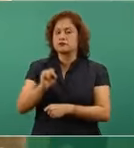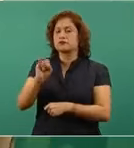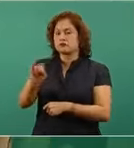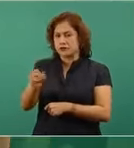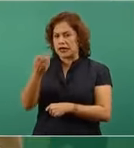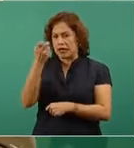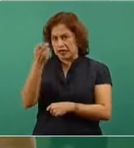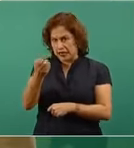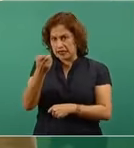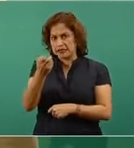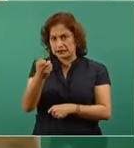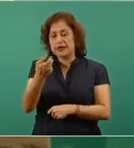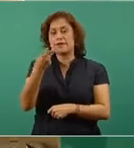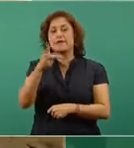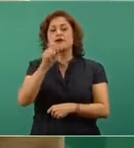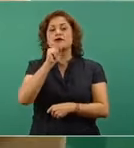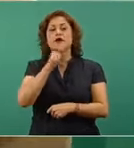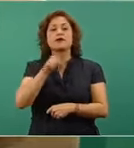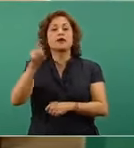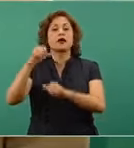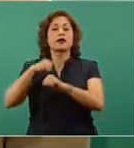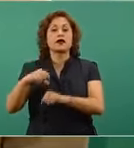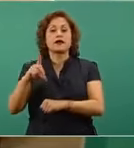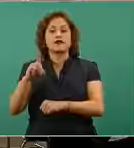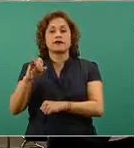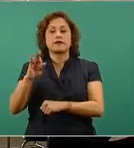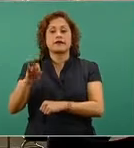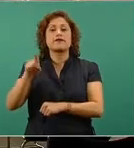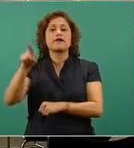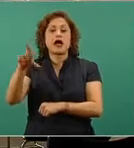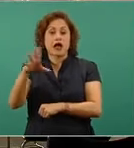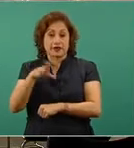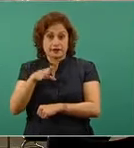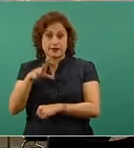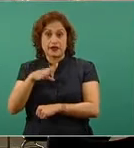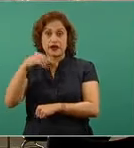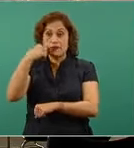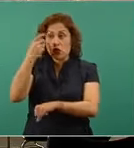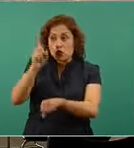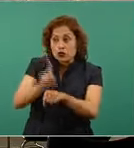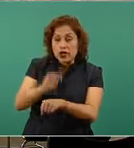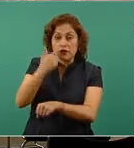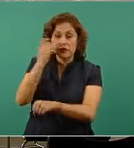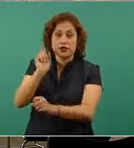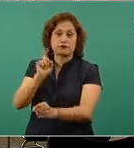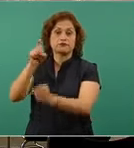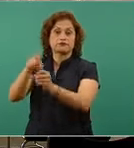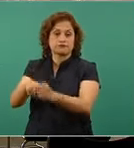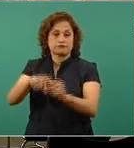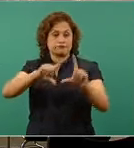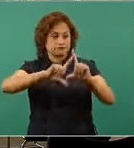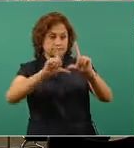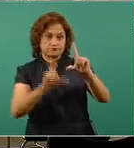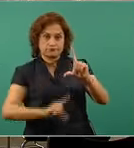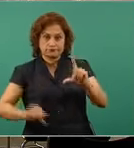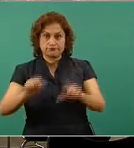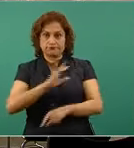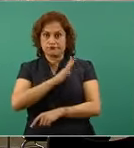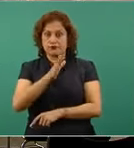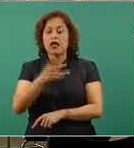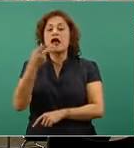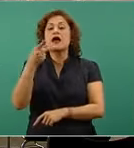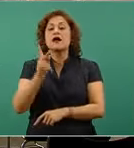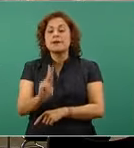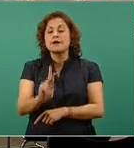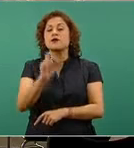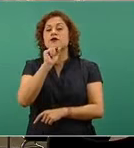formas. Por un lado, el DIF también toda una plataforma para recuperar parte de los voluntarios de la población general. Pero la colaboración que tuvimos